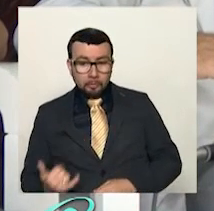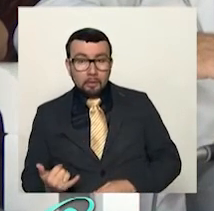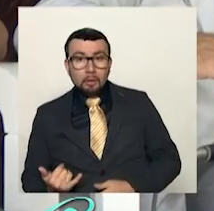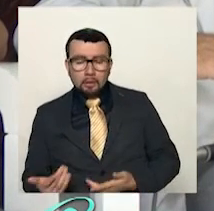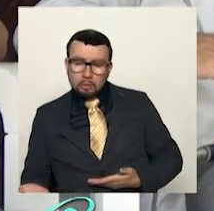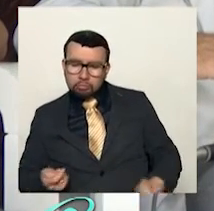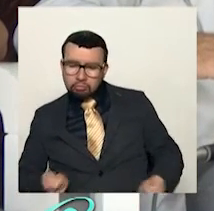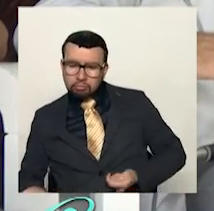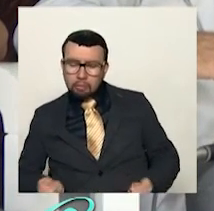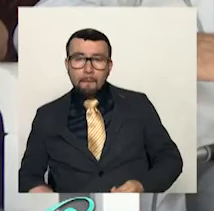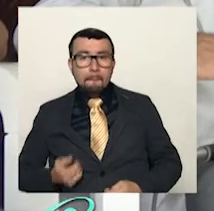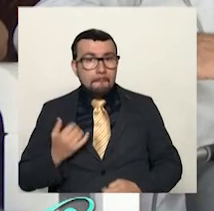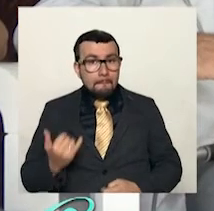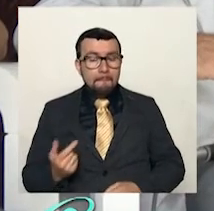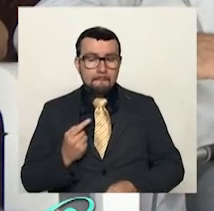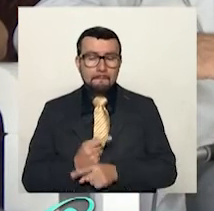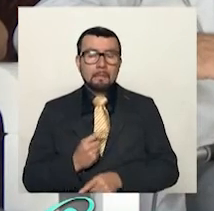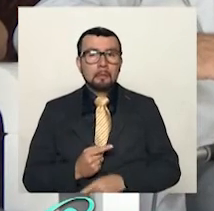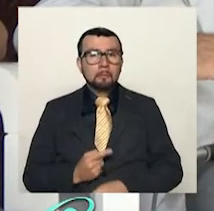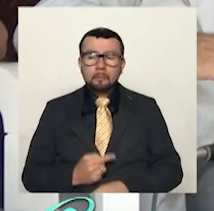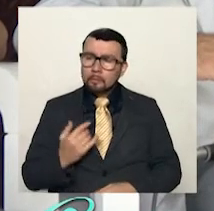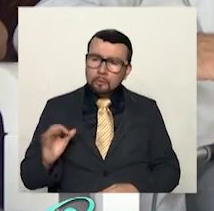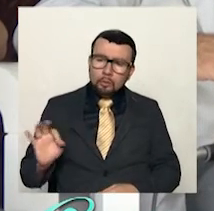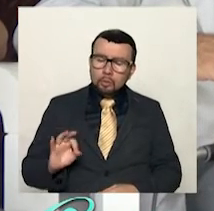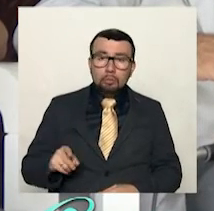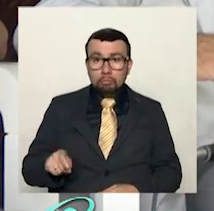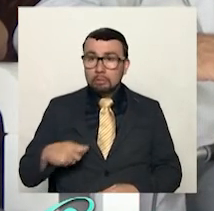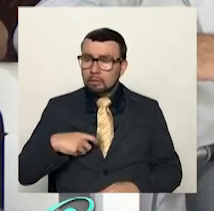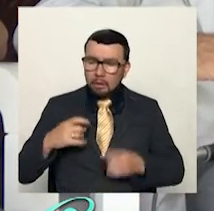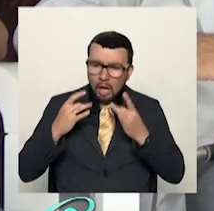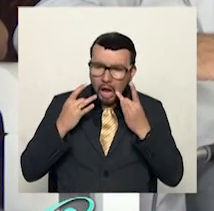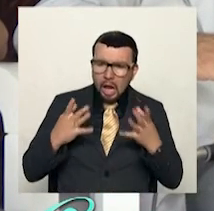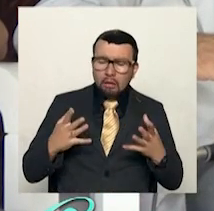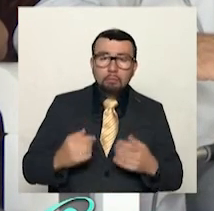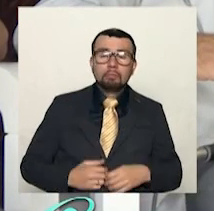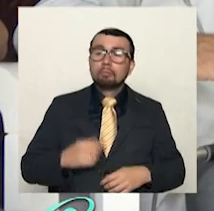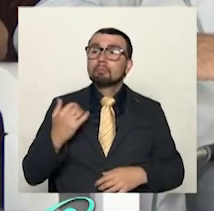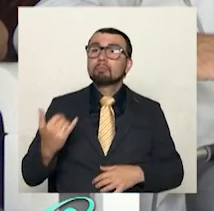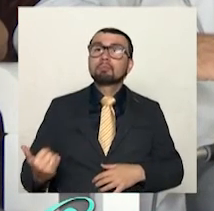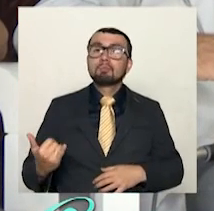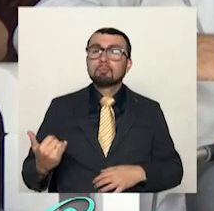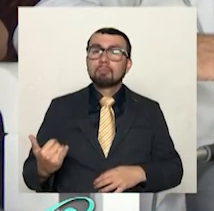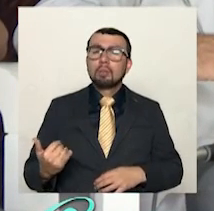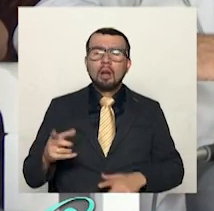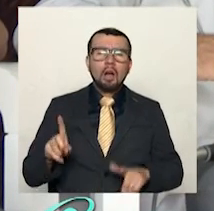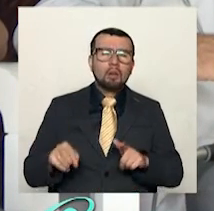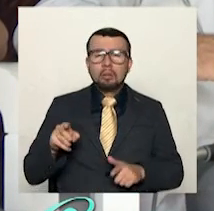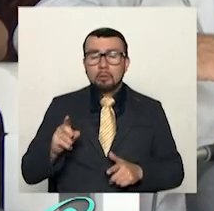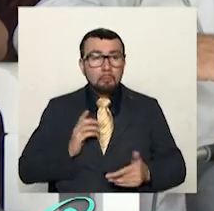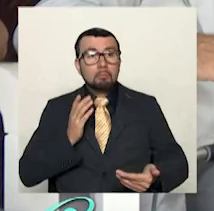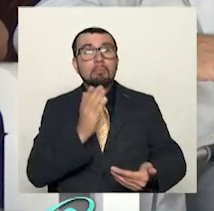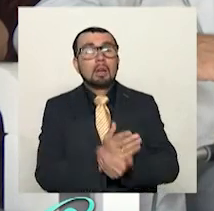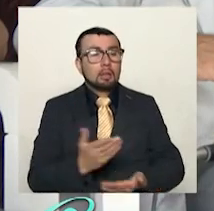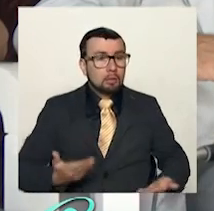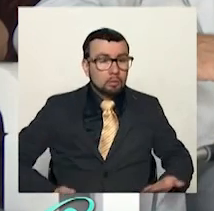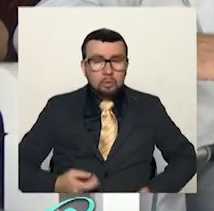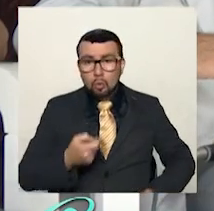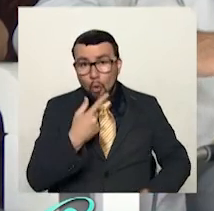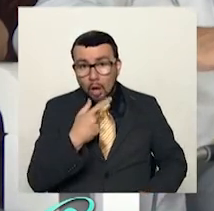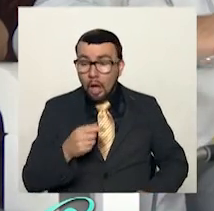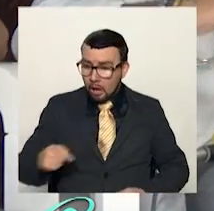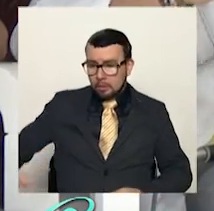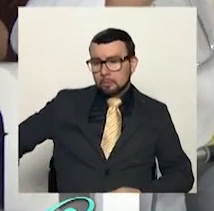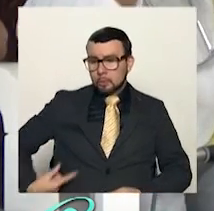anterior y tomamos analgésicos o buscapinas, o ya tenemos casos más graves que yo tengo en pacientes que van a la farmacia y en la farmacia les inyectan